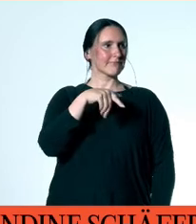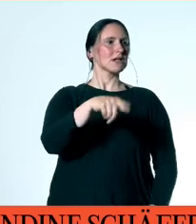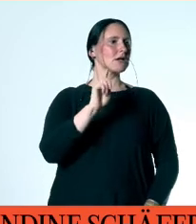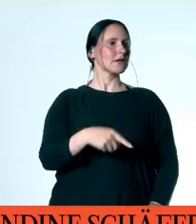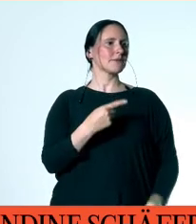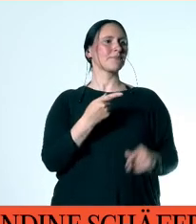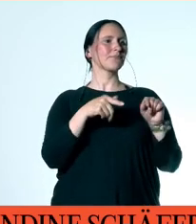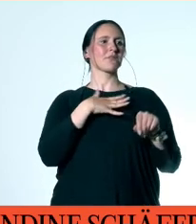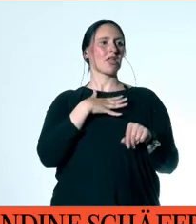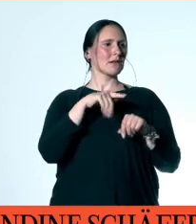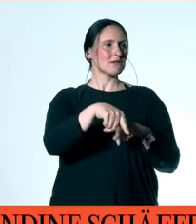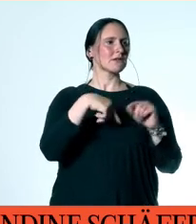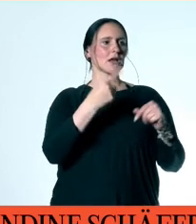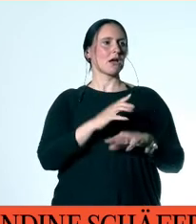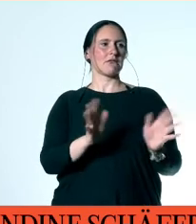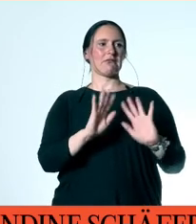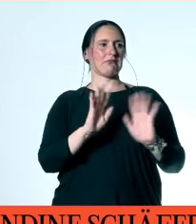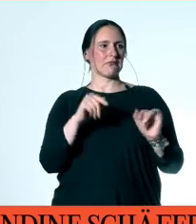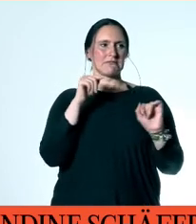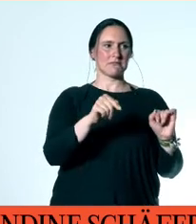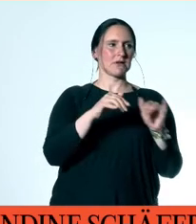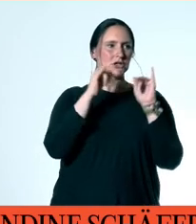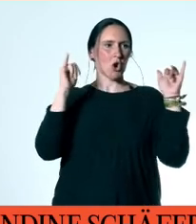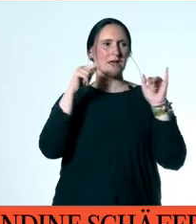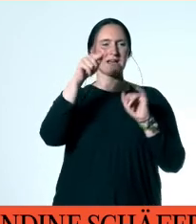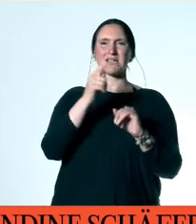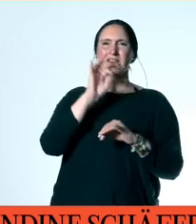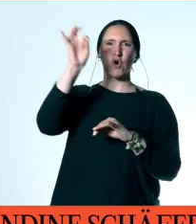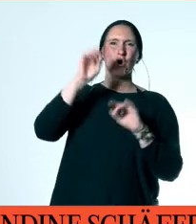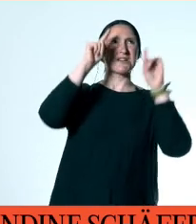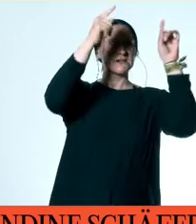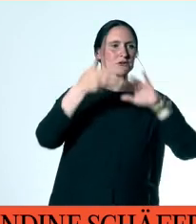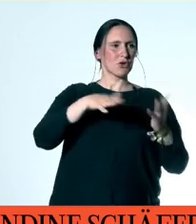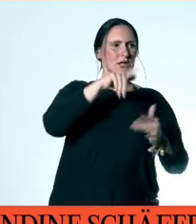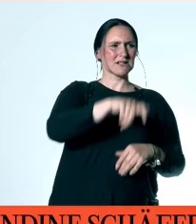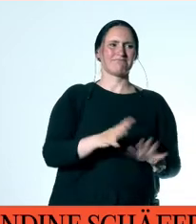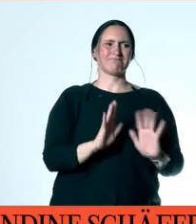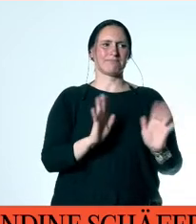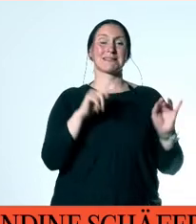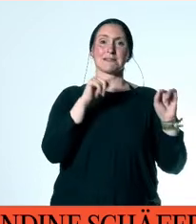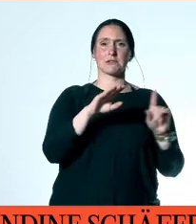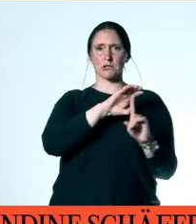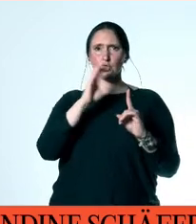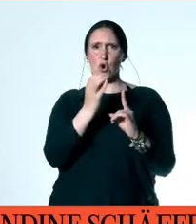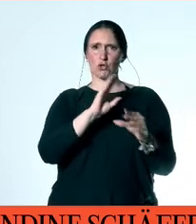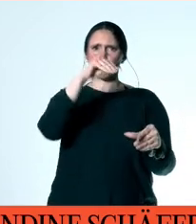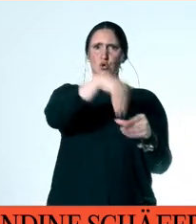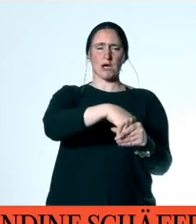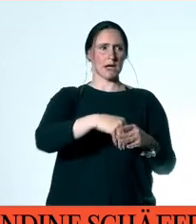escuchan que alguien canta un alabado y dice, ¡ay, está llamando muerto! No, eso no es llamar muerto, eso es nuestra cultura. Y